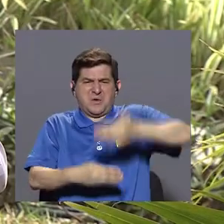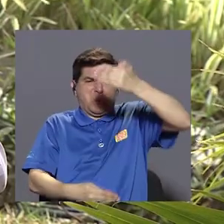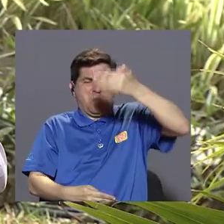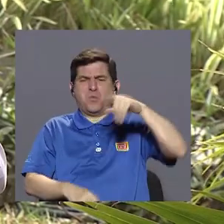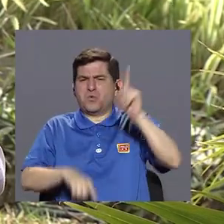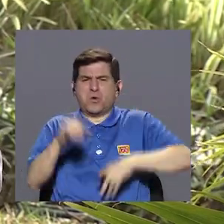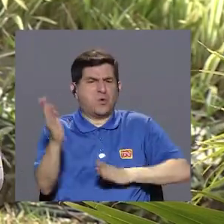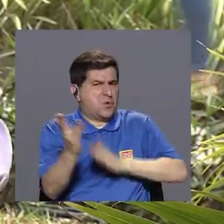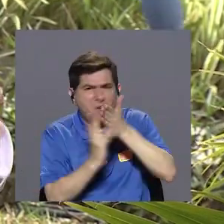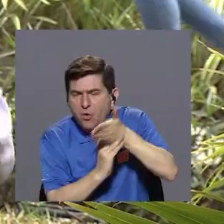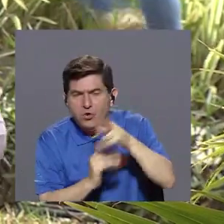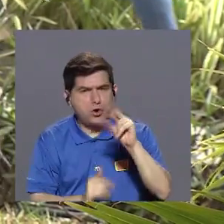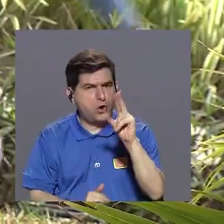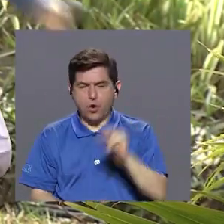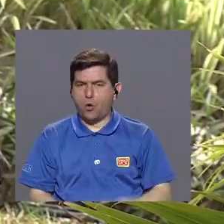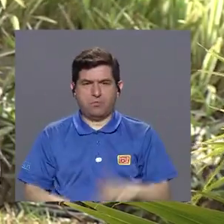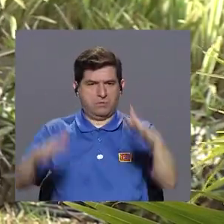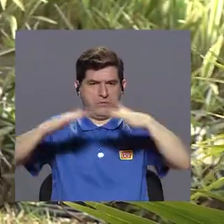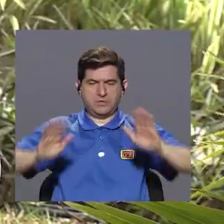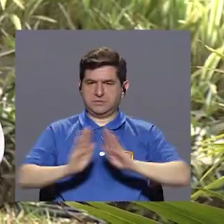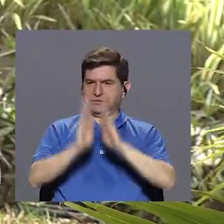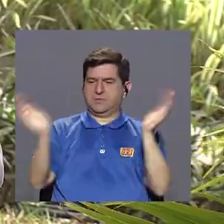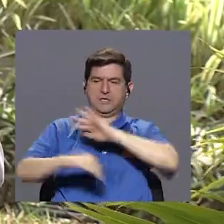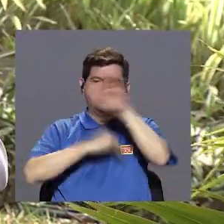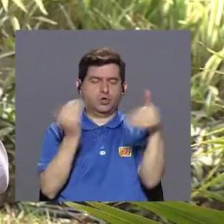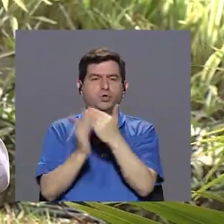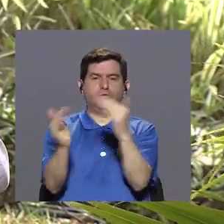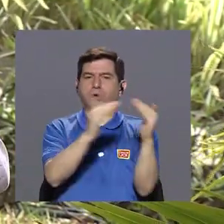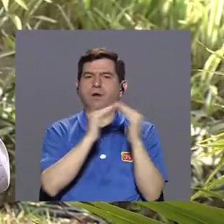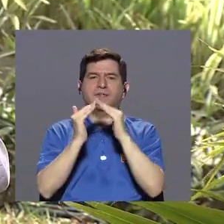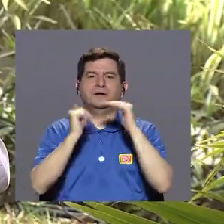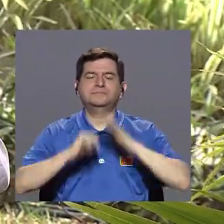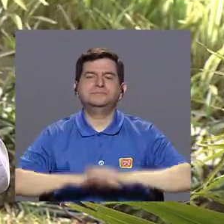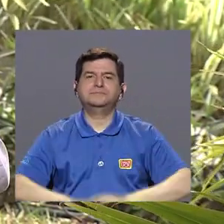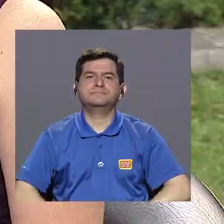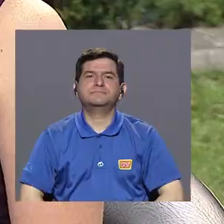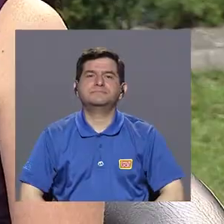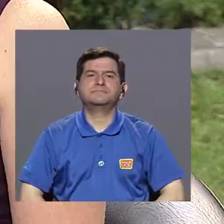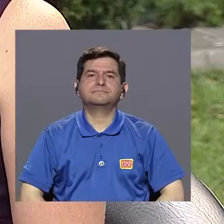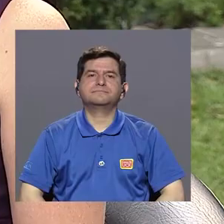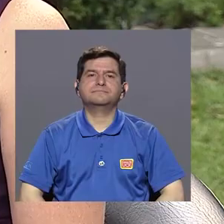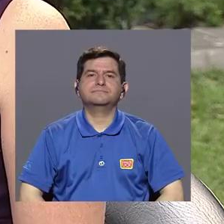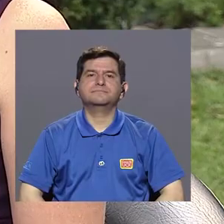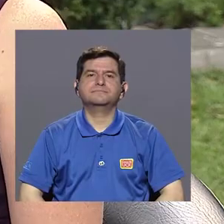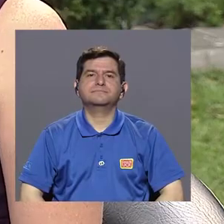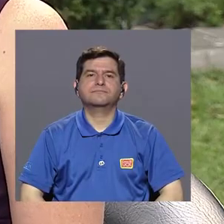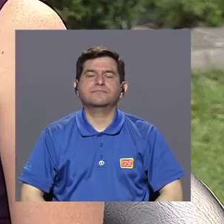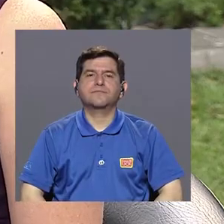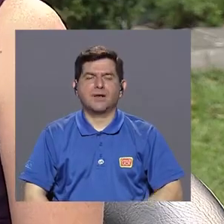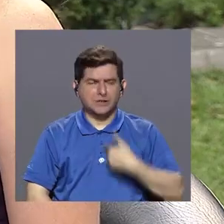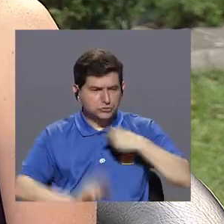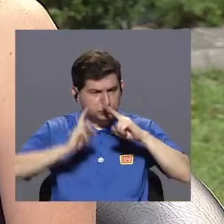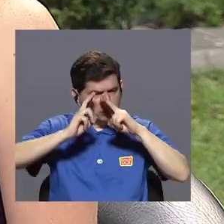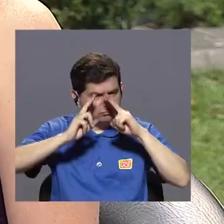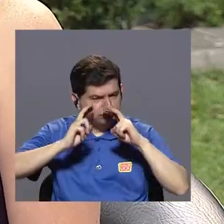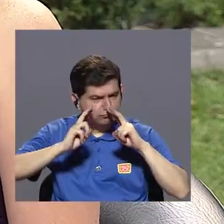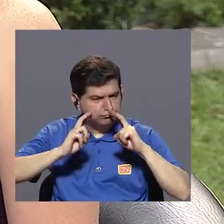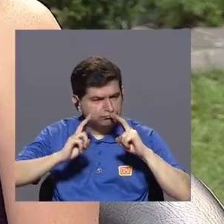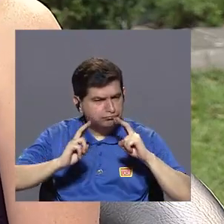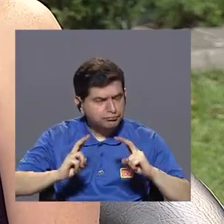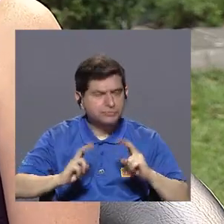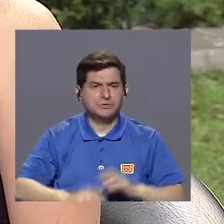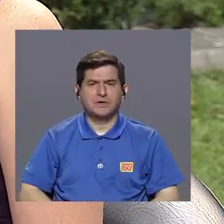acceder, sino que es un espacio abierto para toda la población. Uh-huh. Dentro de, bueno, estaba yo revisando un